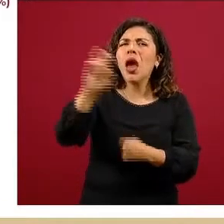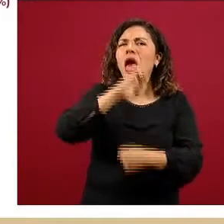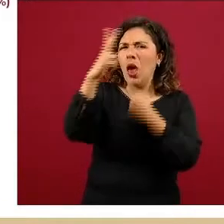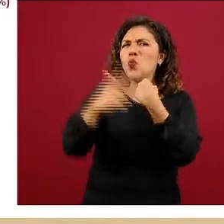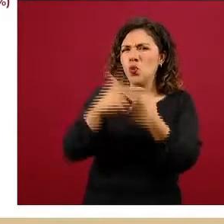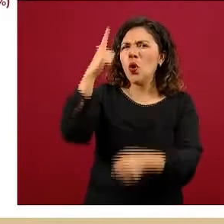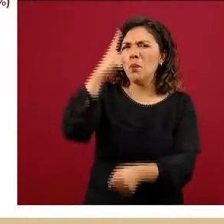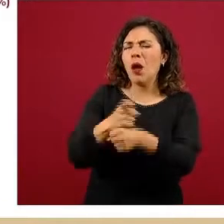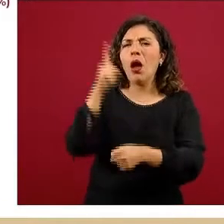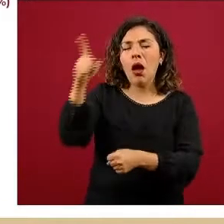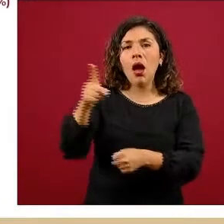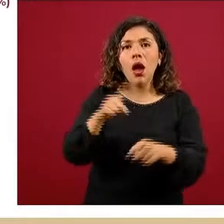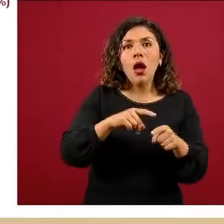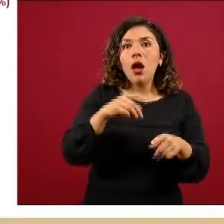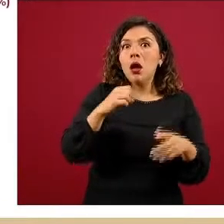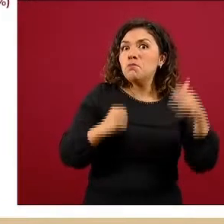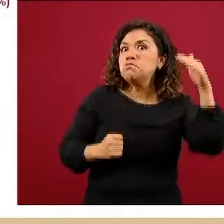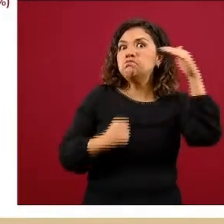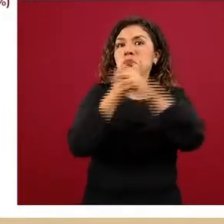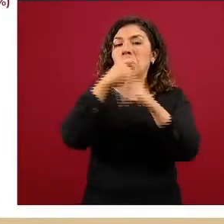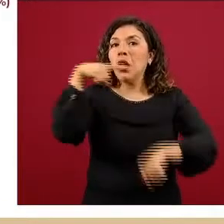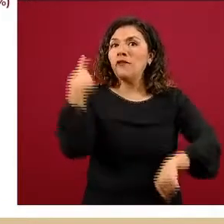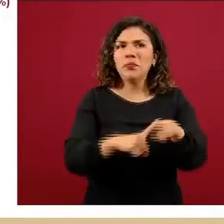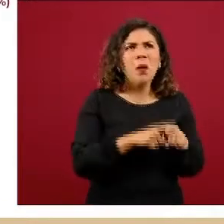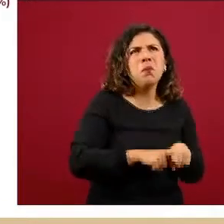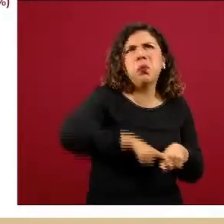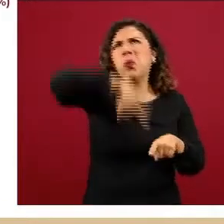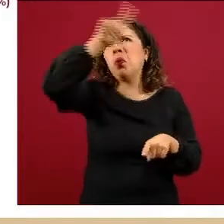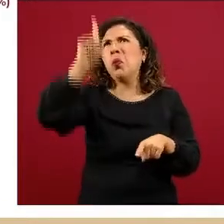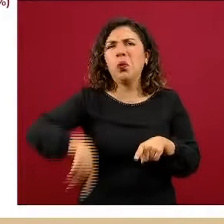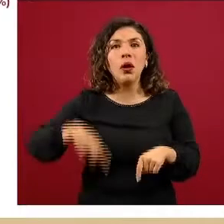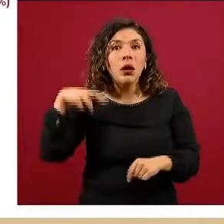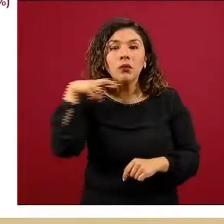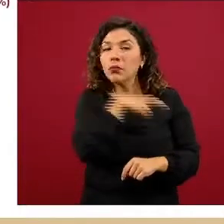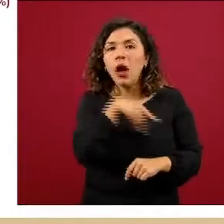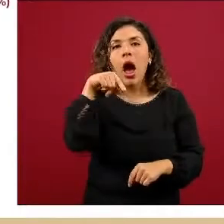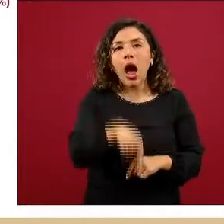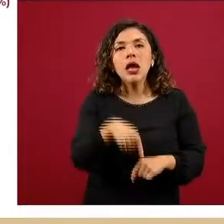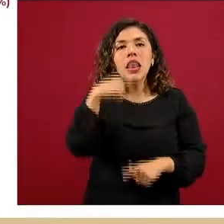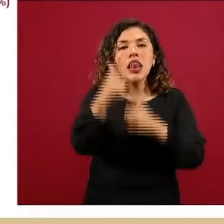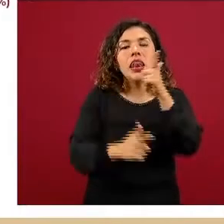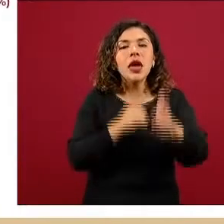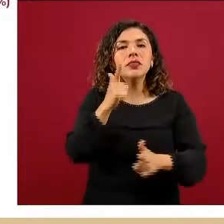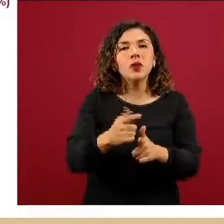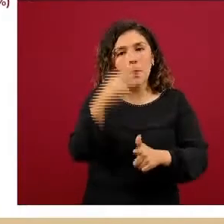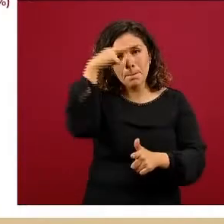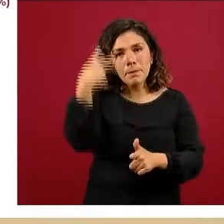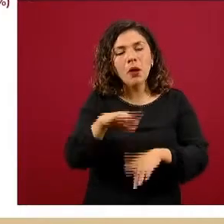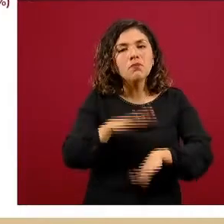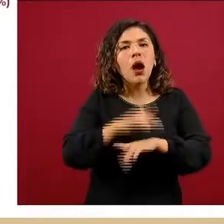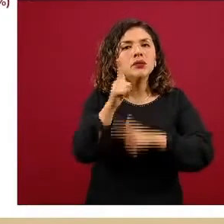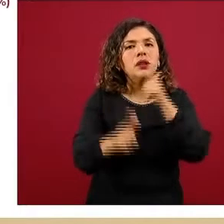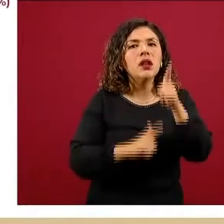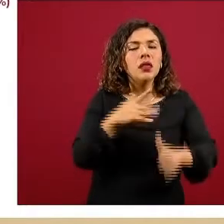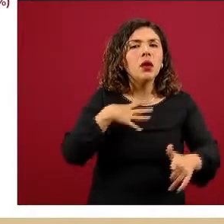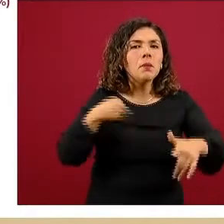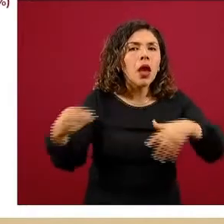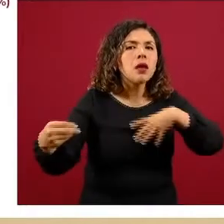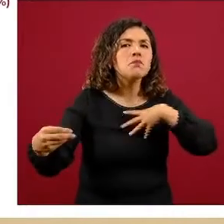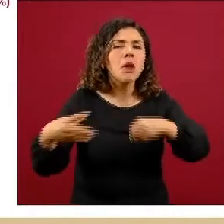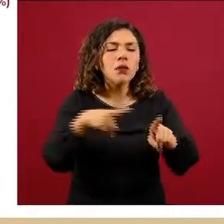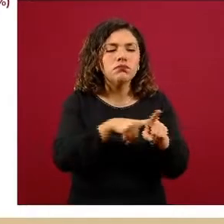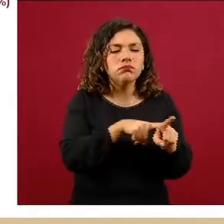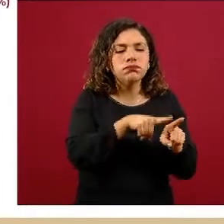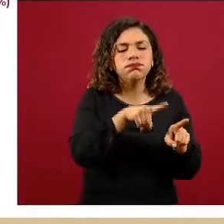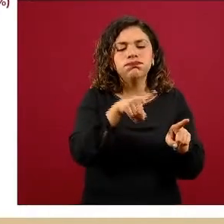Europa Occidental, en México no ocurrió eso. En México ocurrió una velocidad más lenta de contagios y por lo